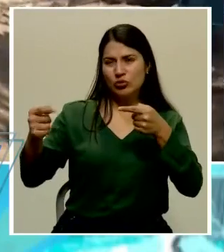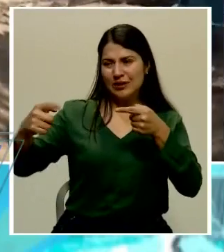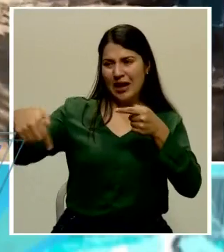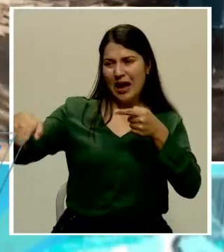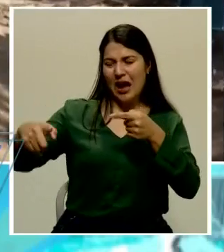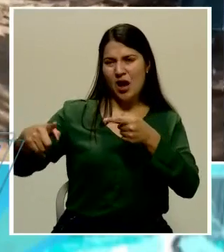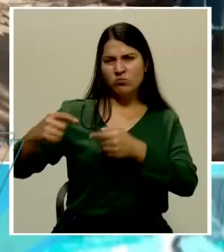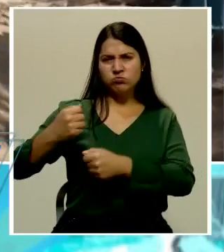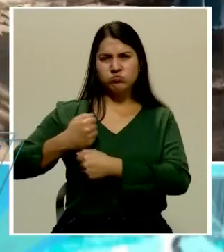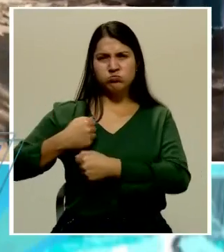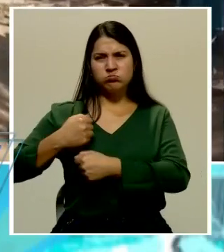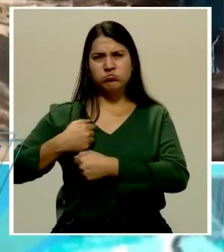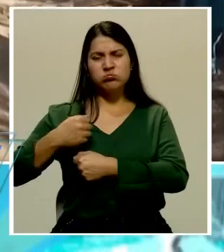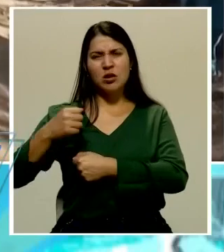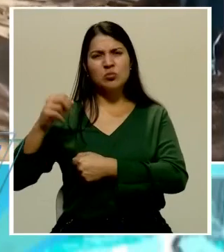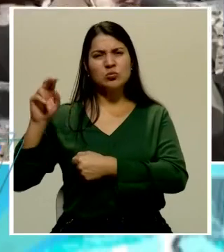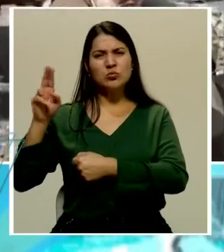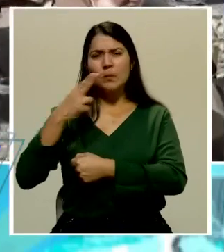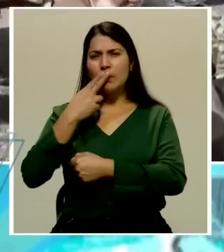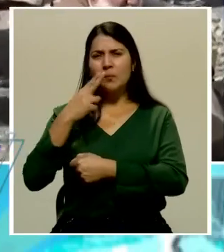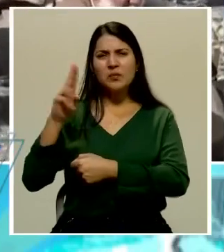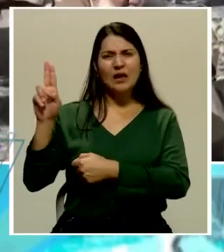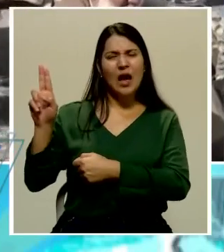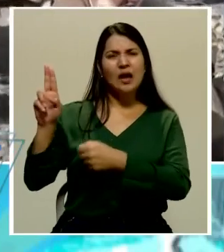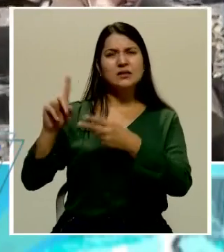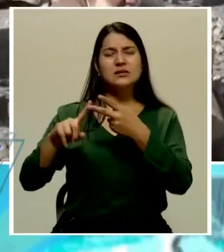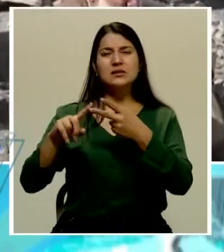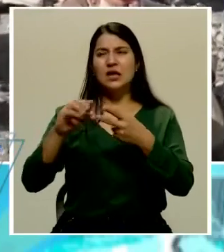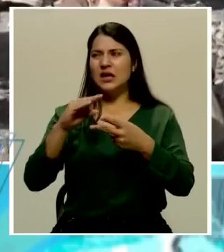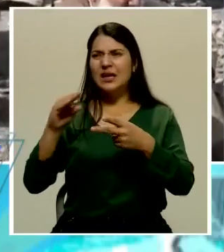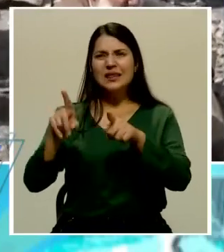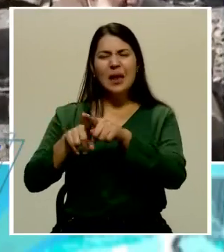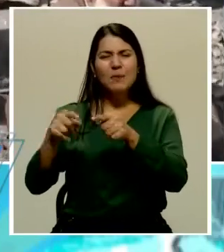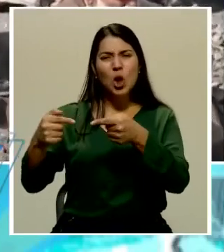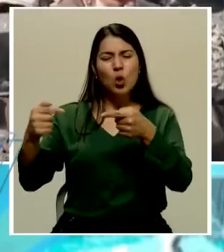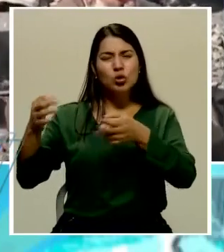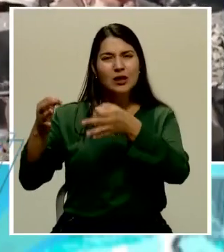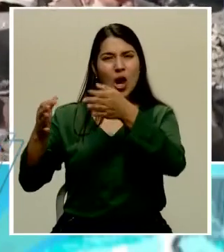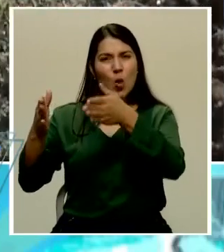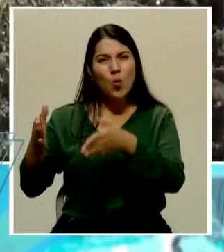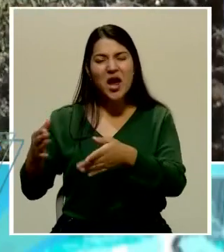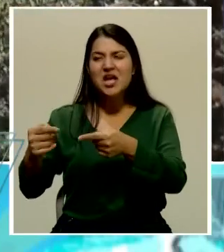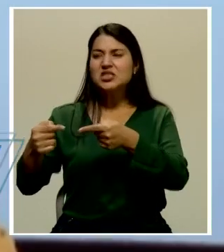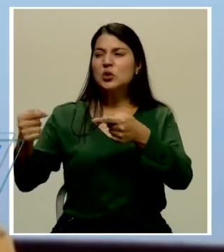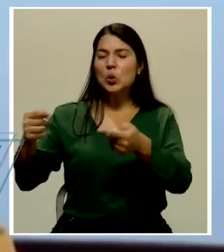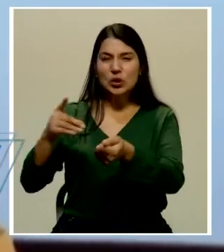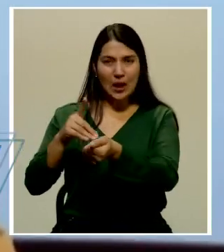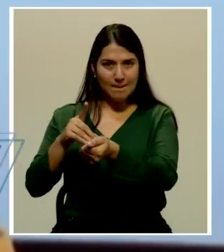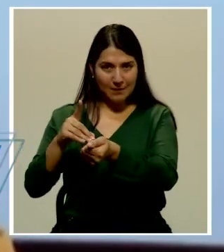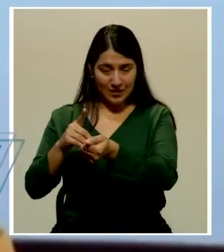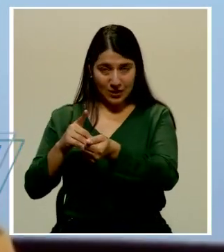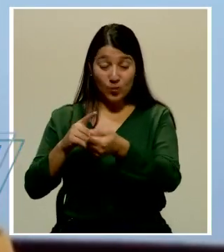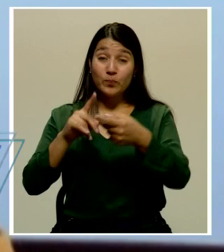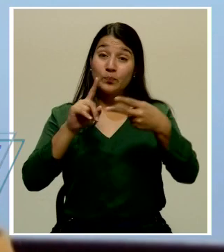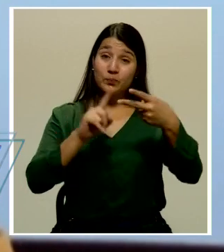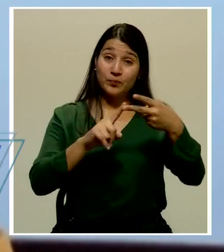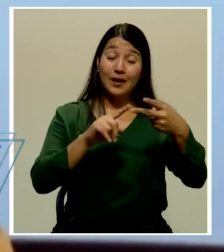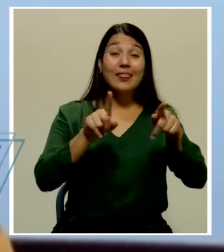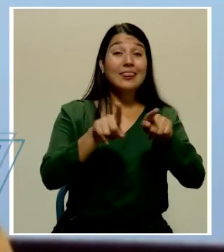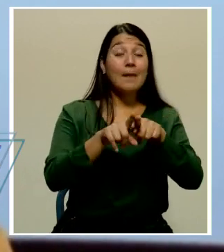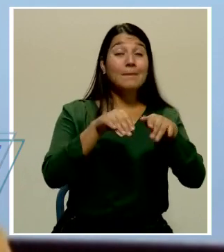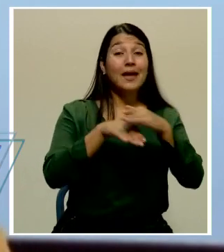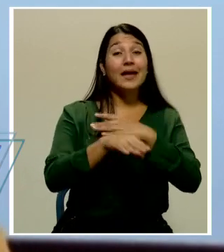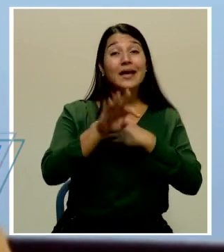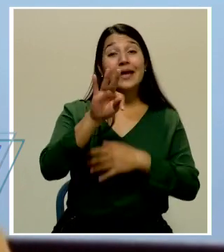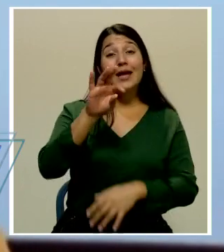también contra los jueces y contra médicos y qué sé yo. Y en Tokio marcan, como decía,